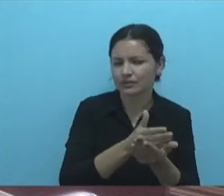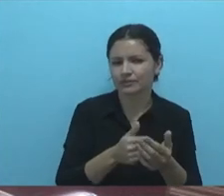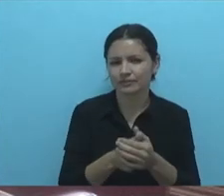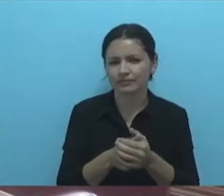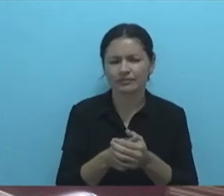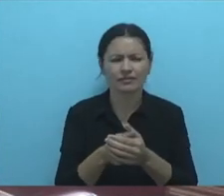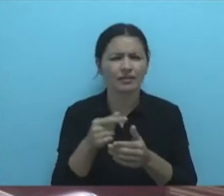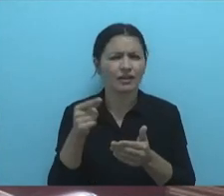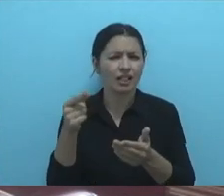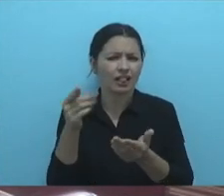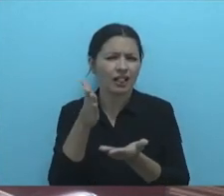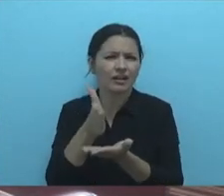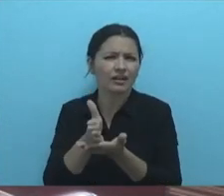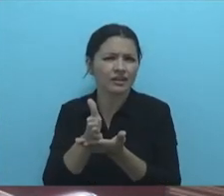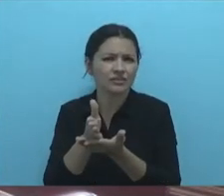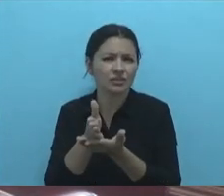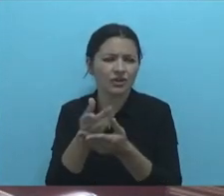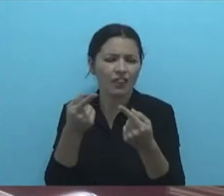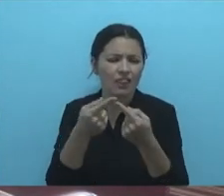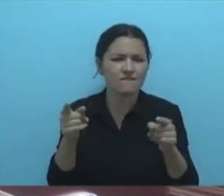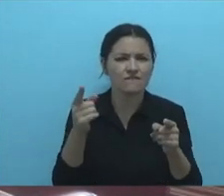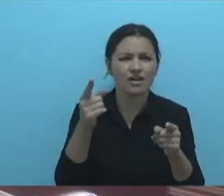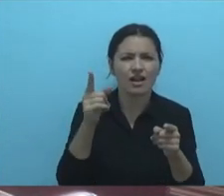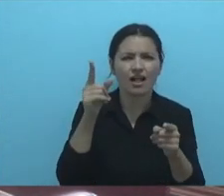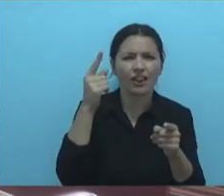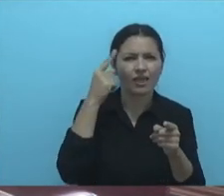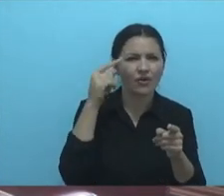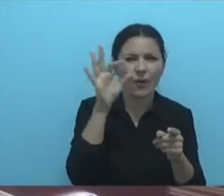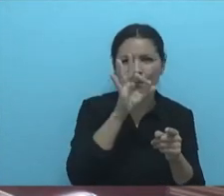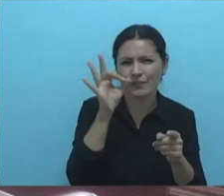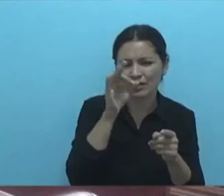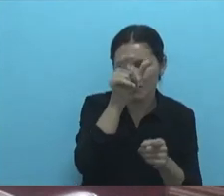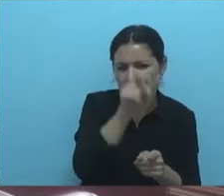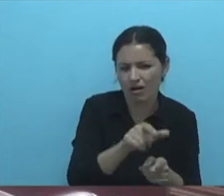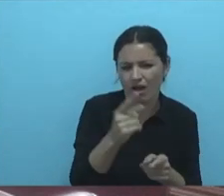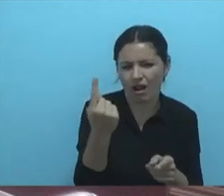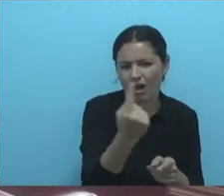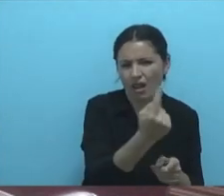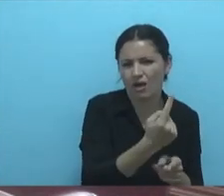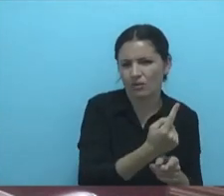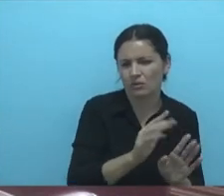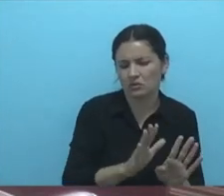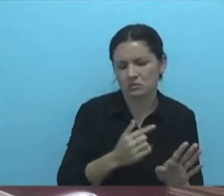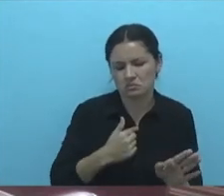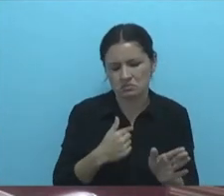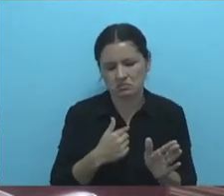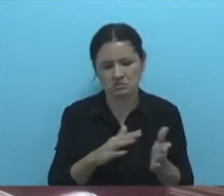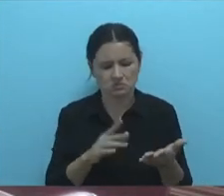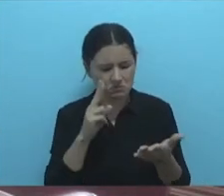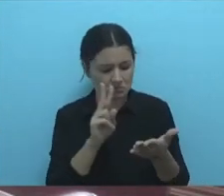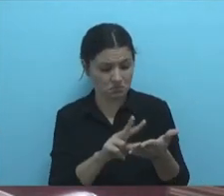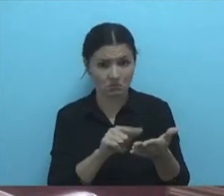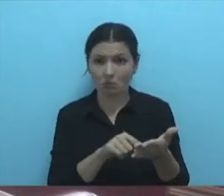de individuos que solo quieren más influencia social y mejor sueldo no lo busqué pero